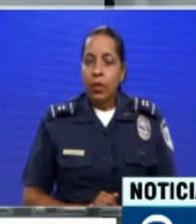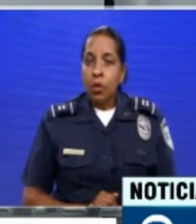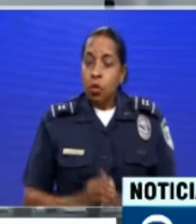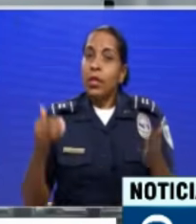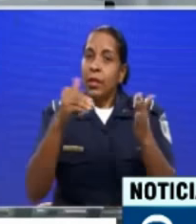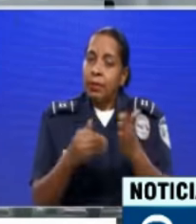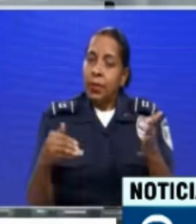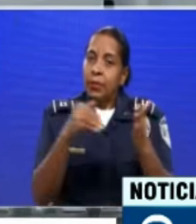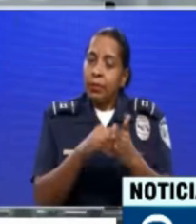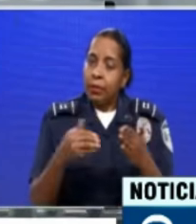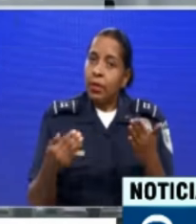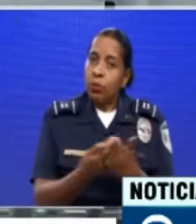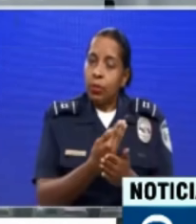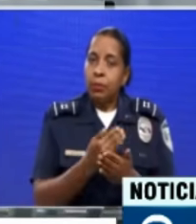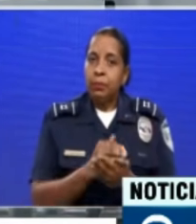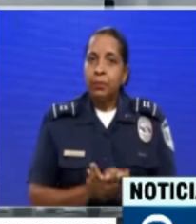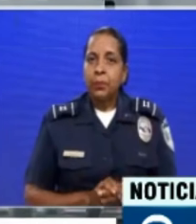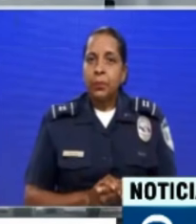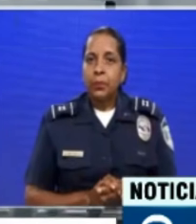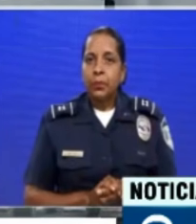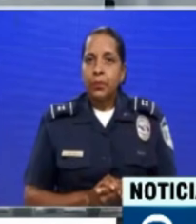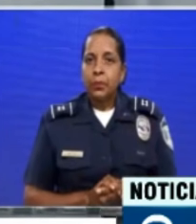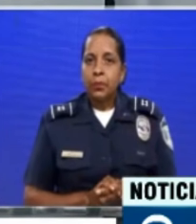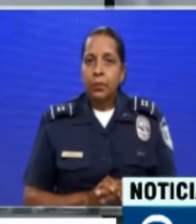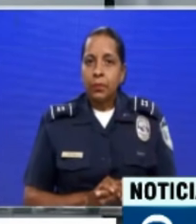Yo le repito,